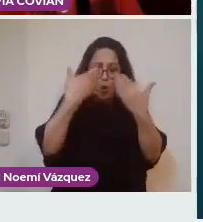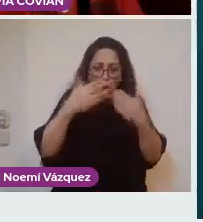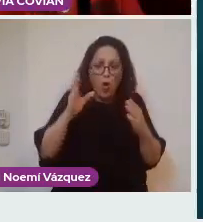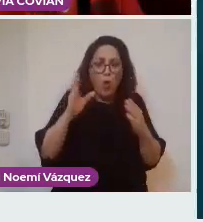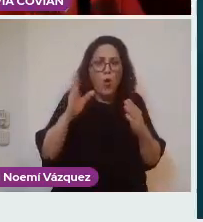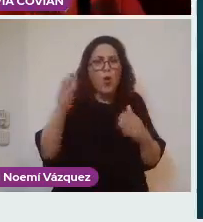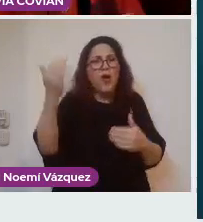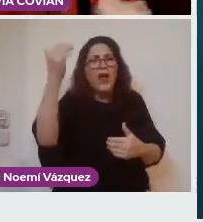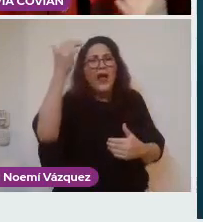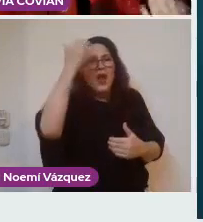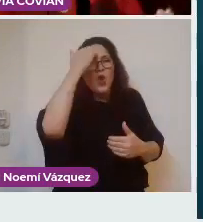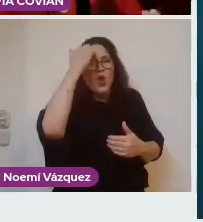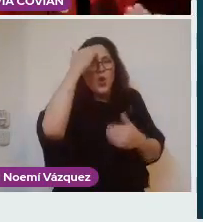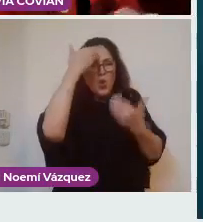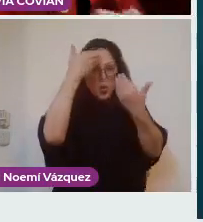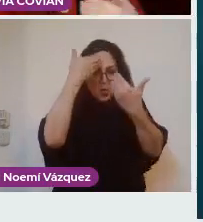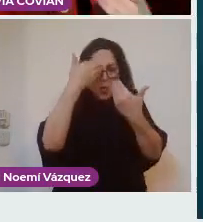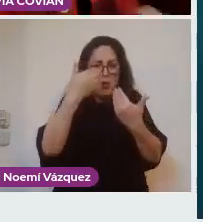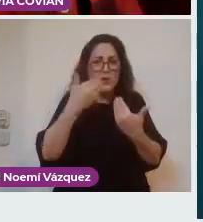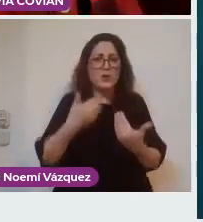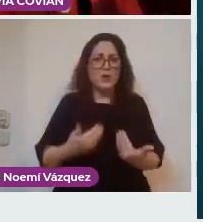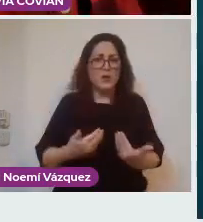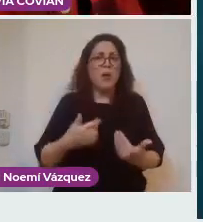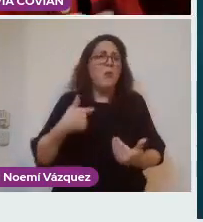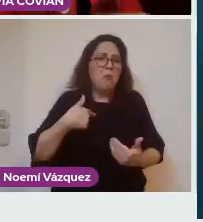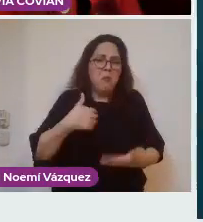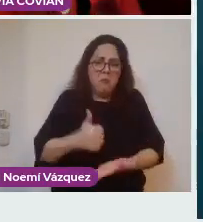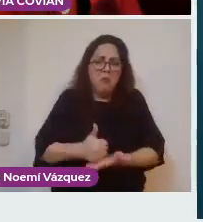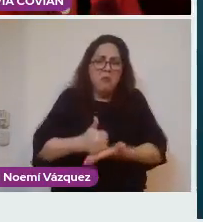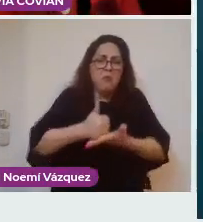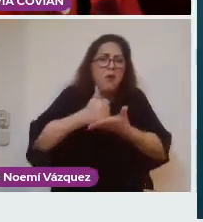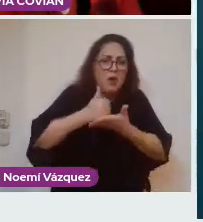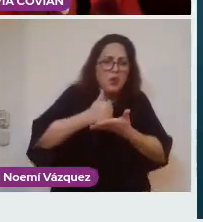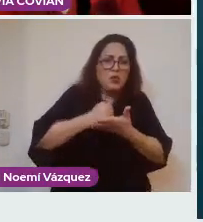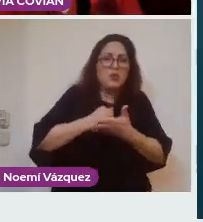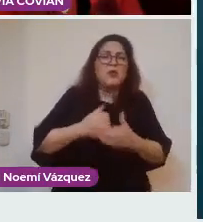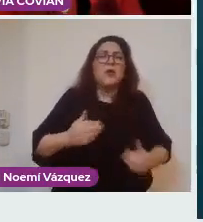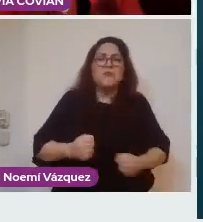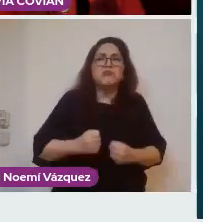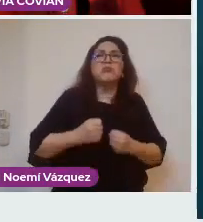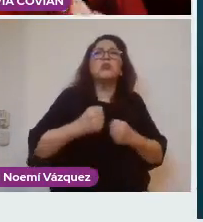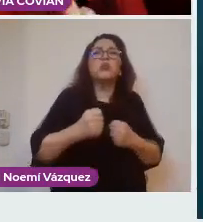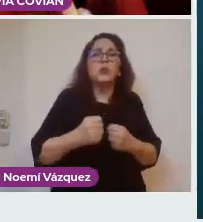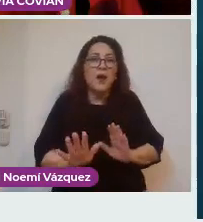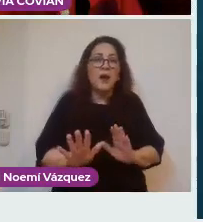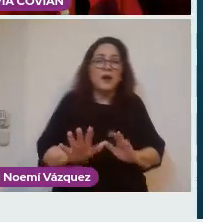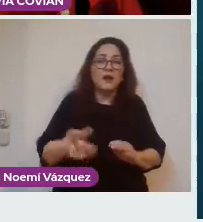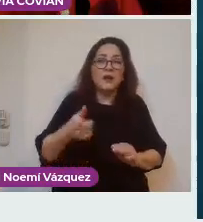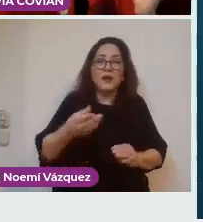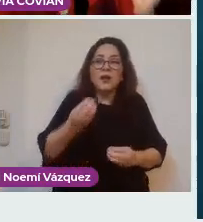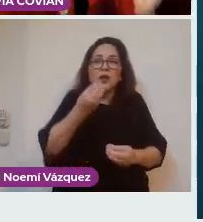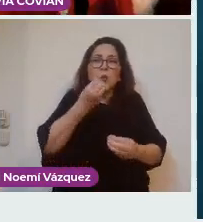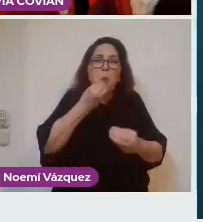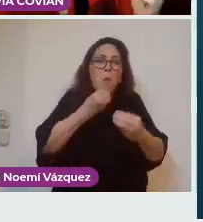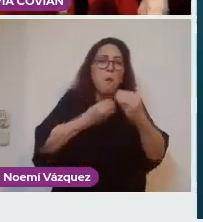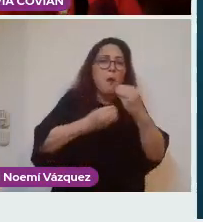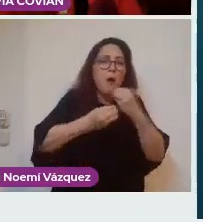Voy a la 19 y entonces hay 3 componentes básicos que se van mostrando en